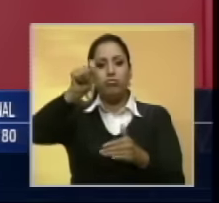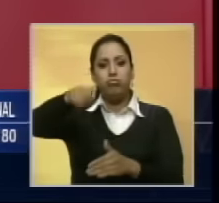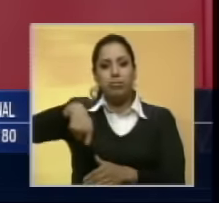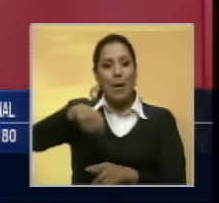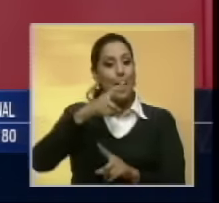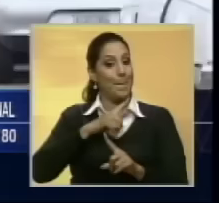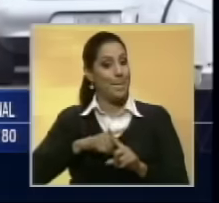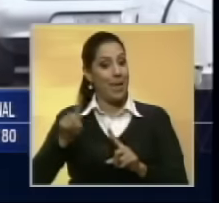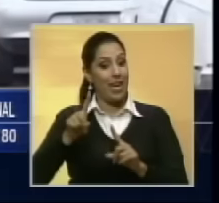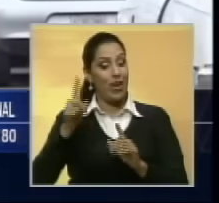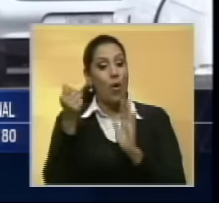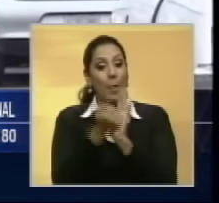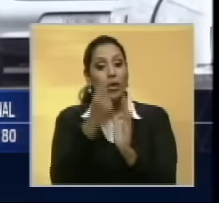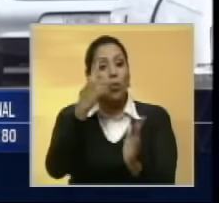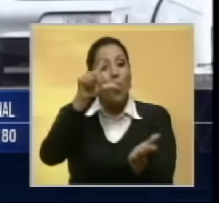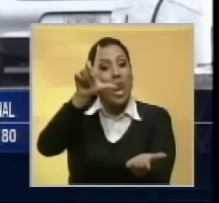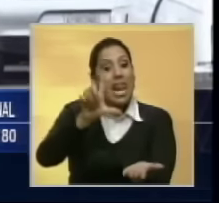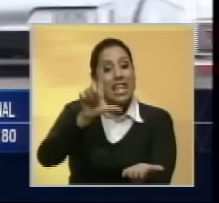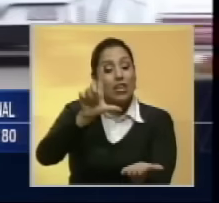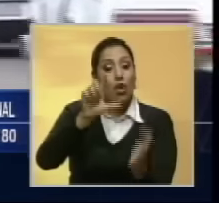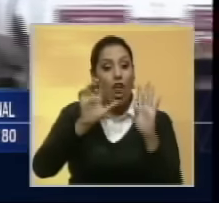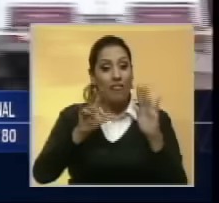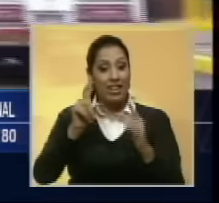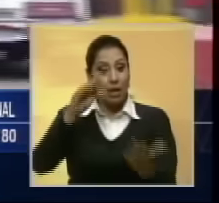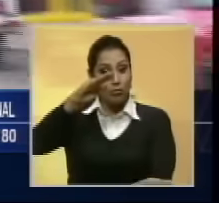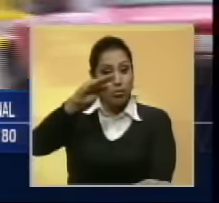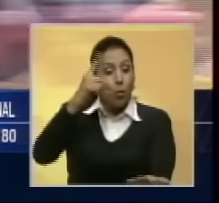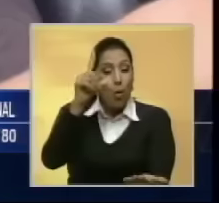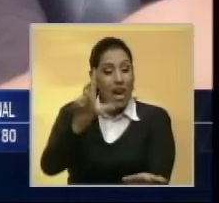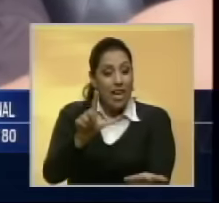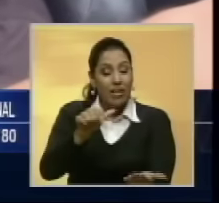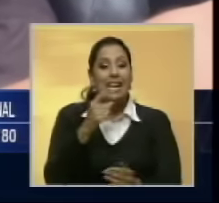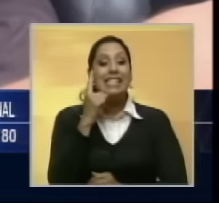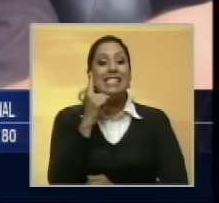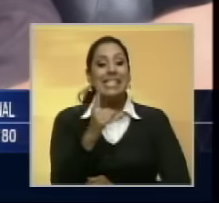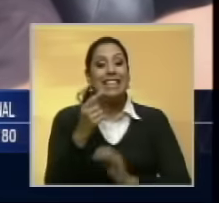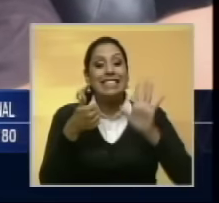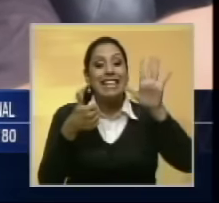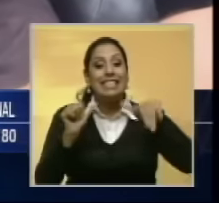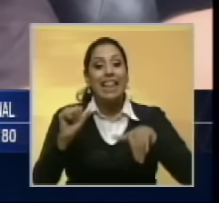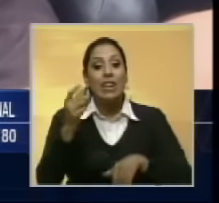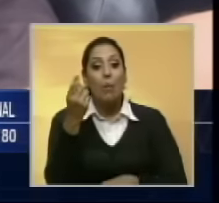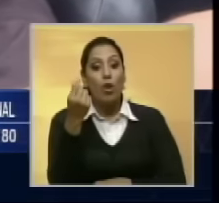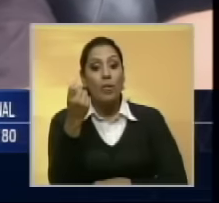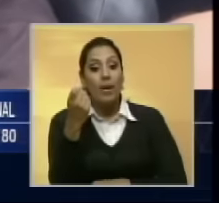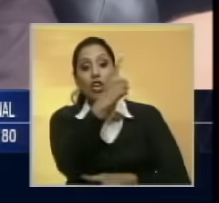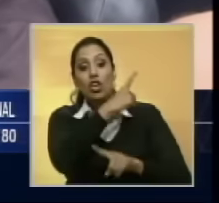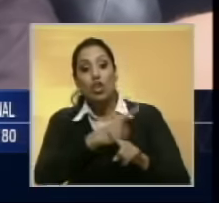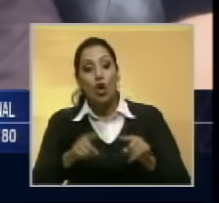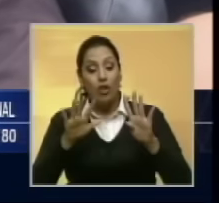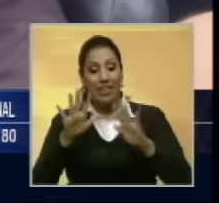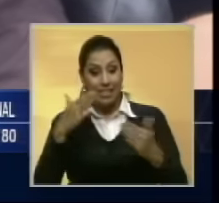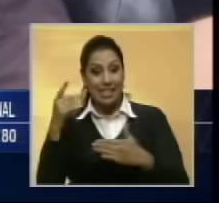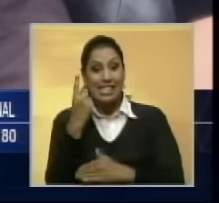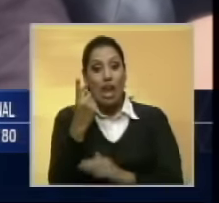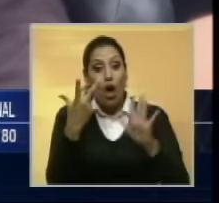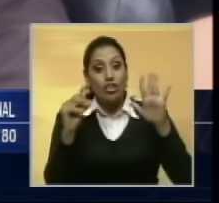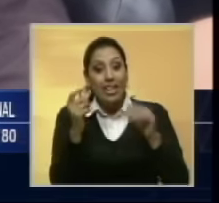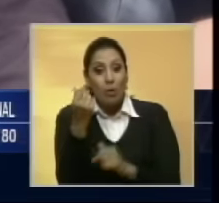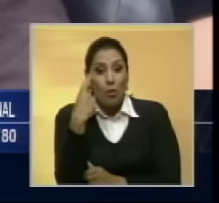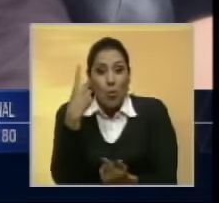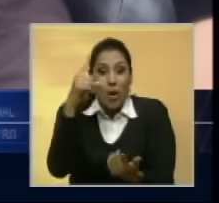pero el precio por el litro de gasolina de 91 octanos cuesta 160 bolívares y el de 95 180 bolívares.